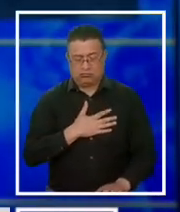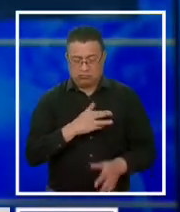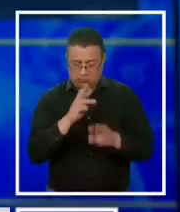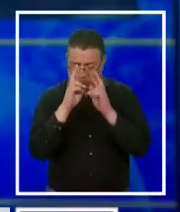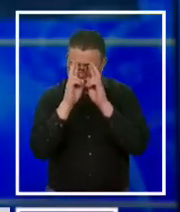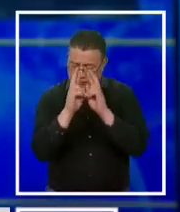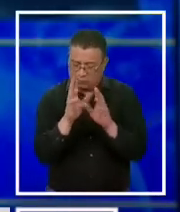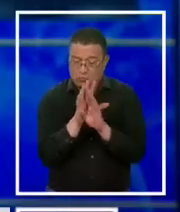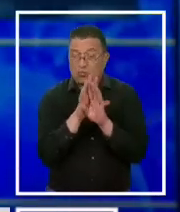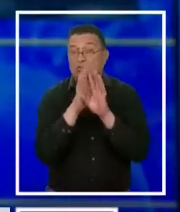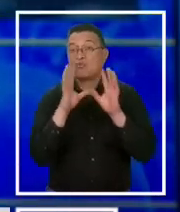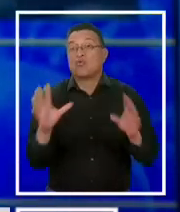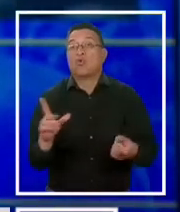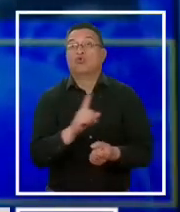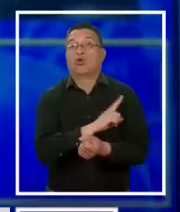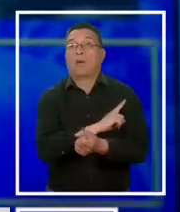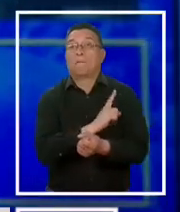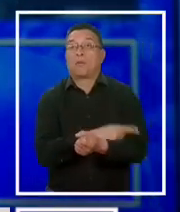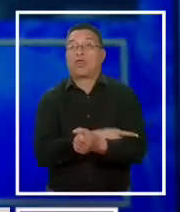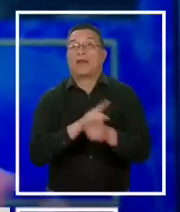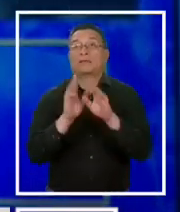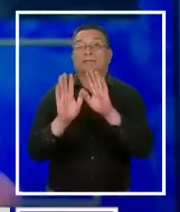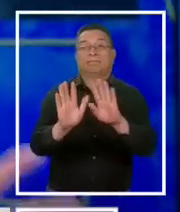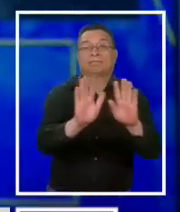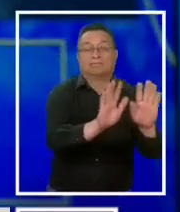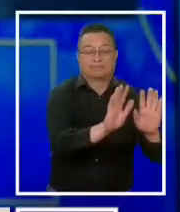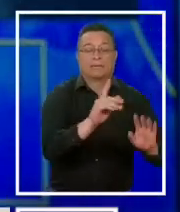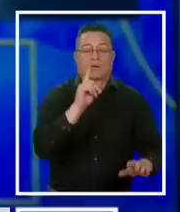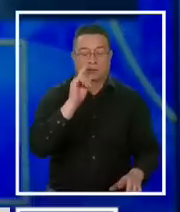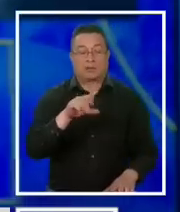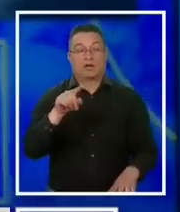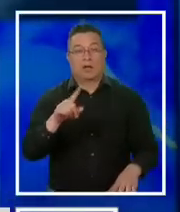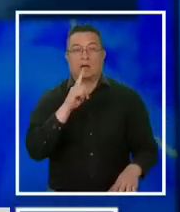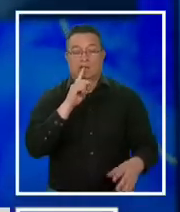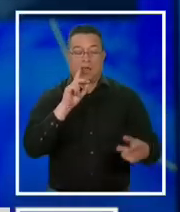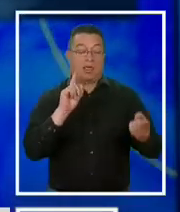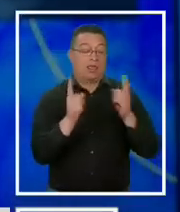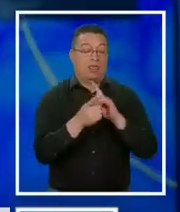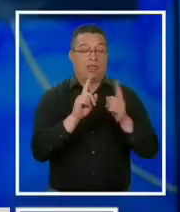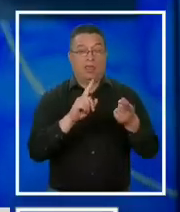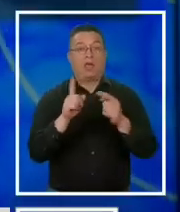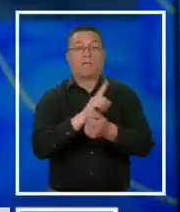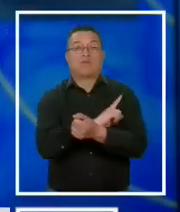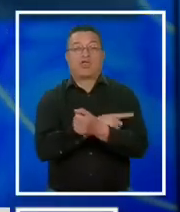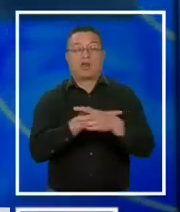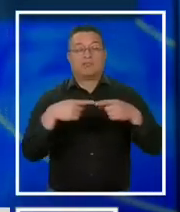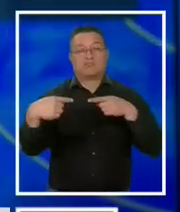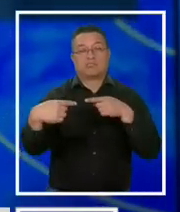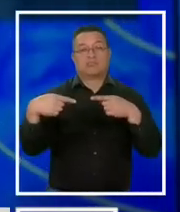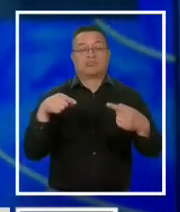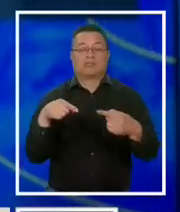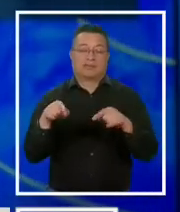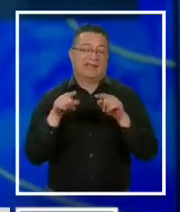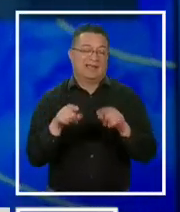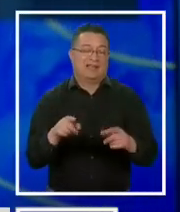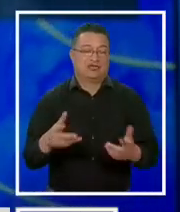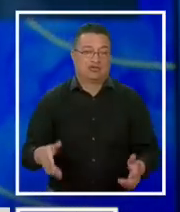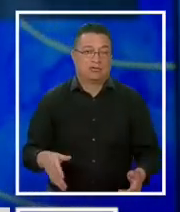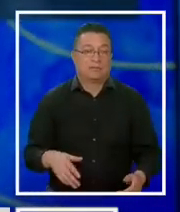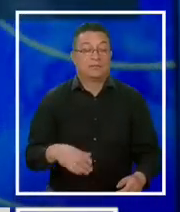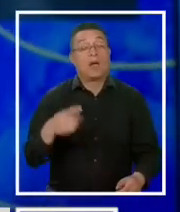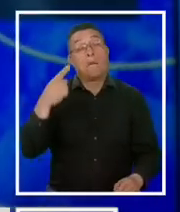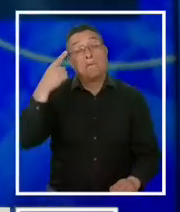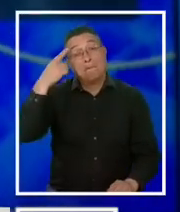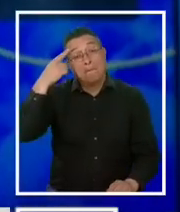lo del de los poderes y creo que esto se transformó en una controversia de poderes finalmente sin